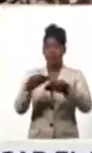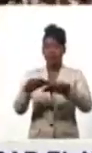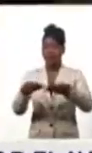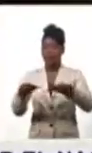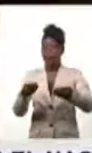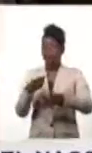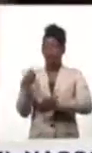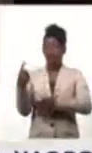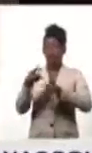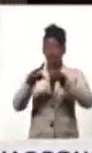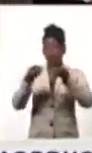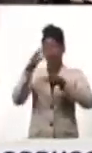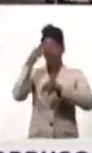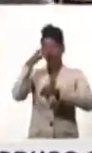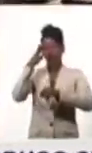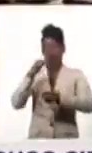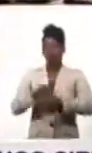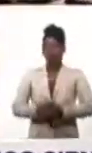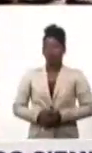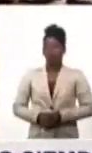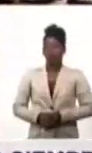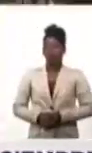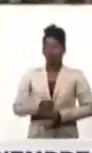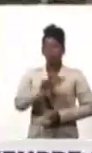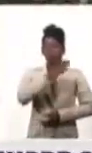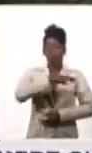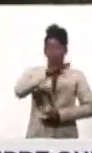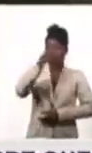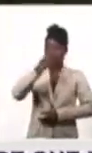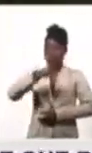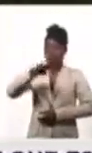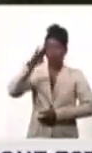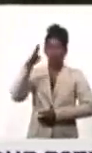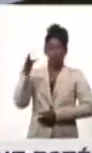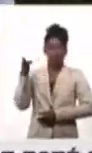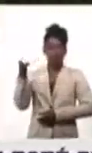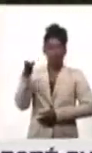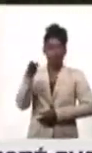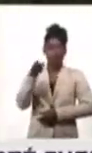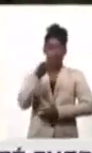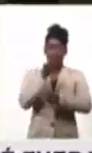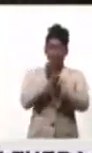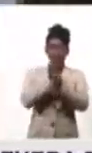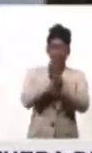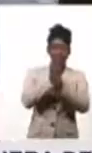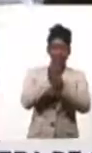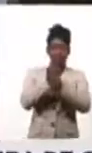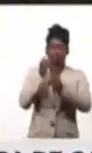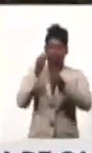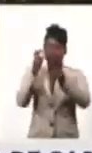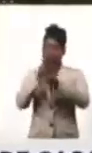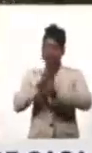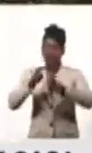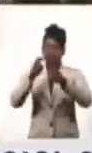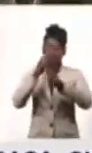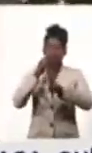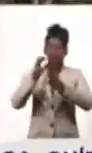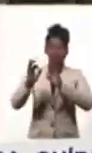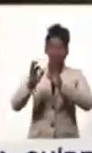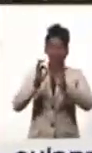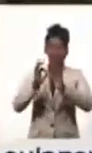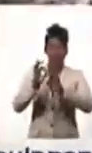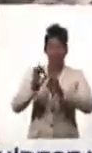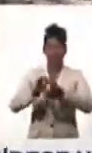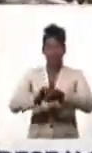país. Cada sendero, montaña, bosque o litoral del Parque Nacional Desembarco del Granma lleva la impronta de Ernesto Palacio,